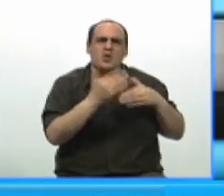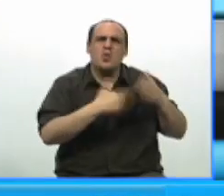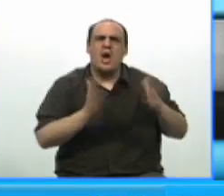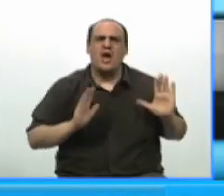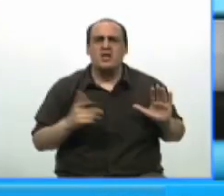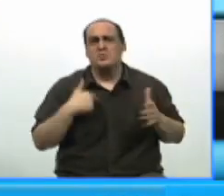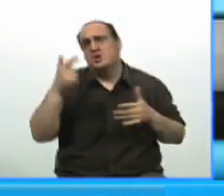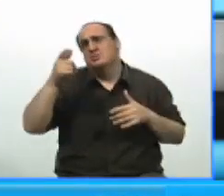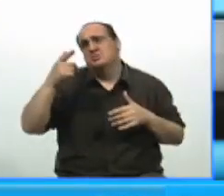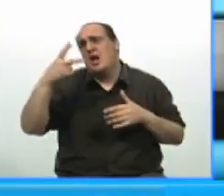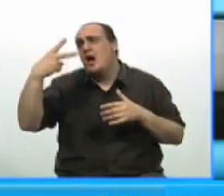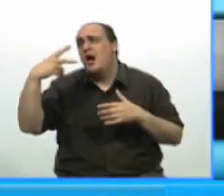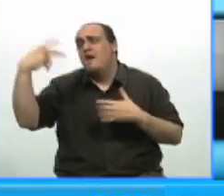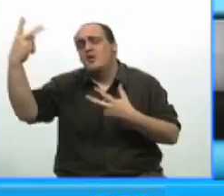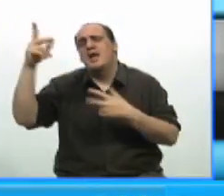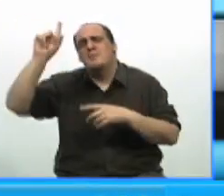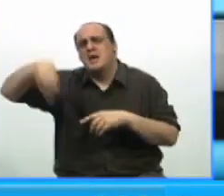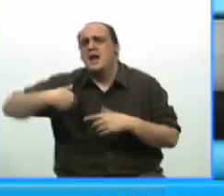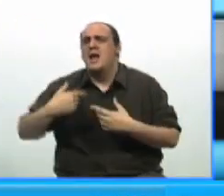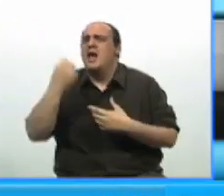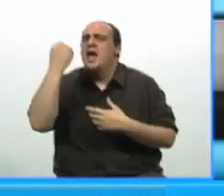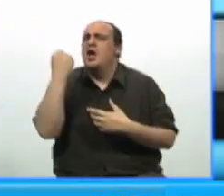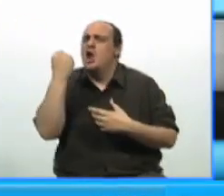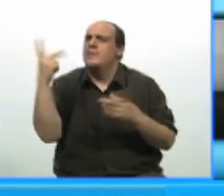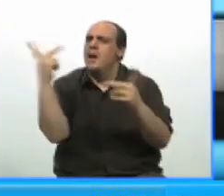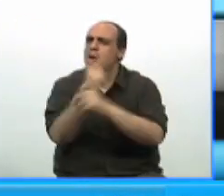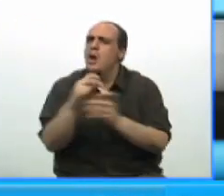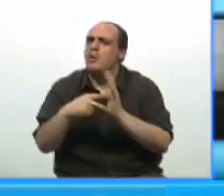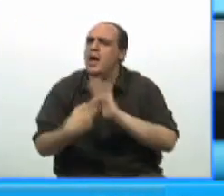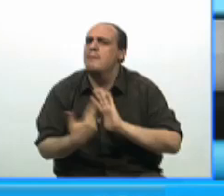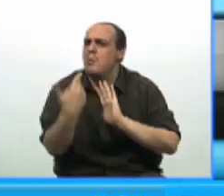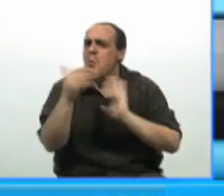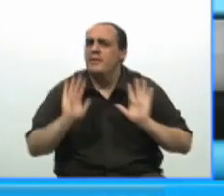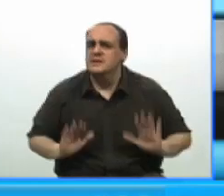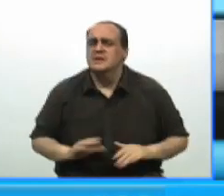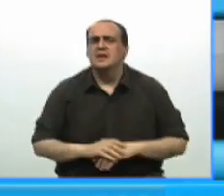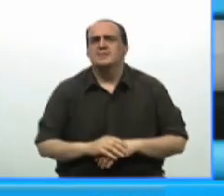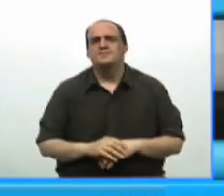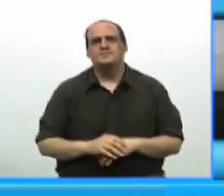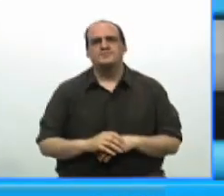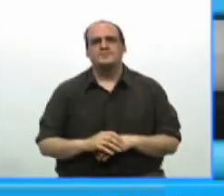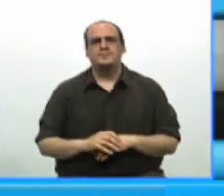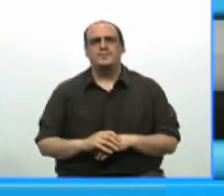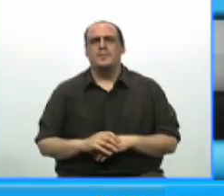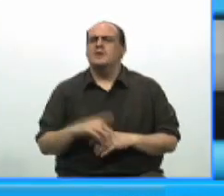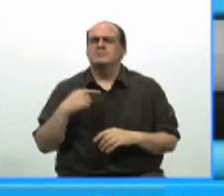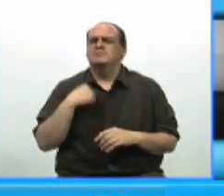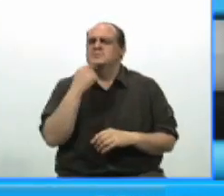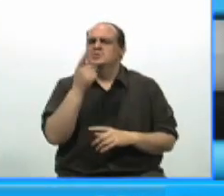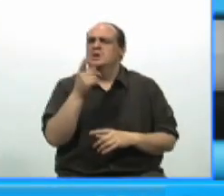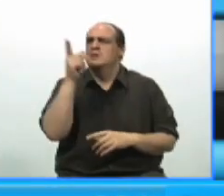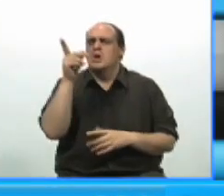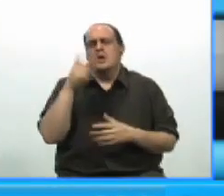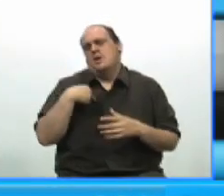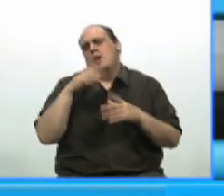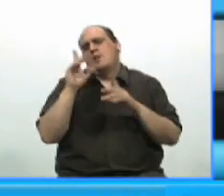algunas dificultades económicas y de todo índole, ¿no? Y te llama la atención, digamos, cada maestrito